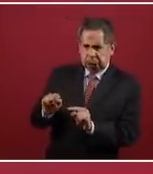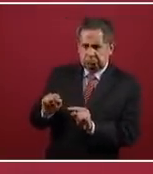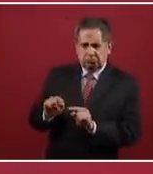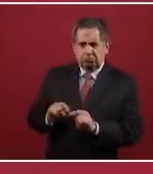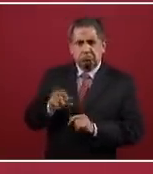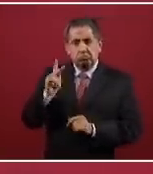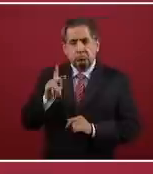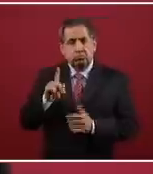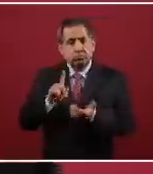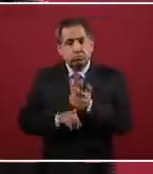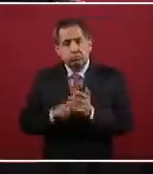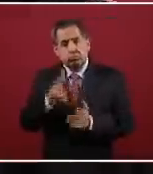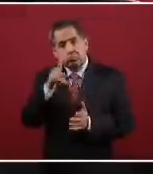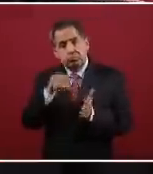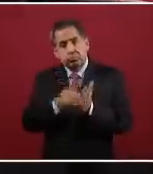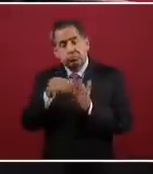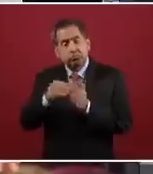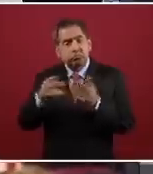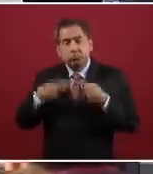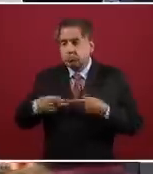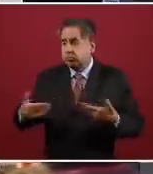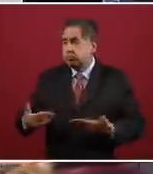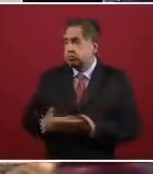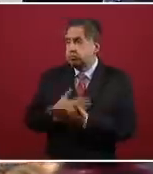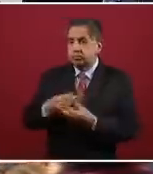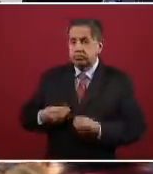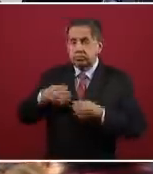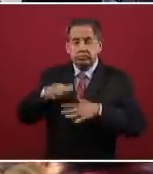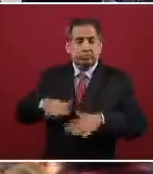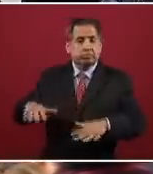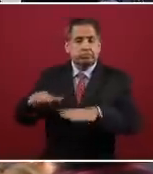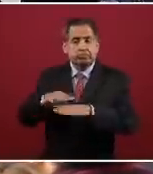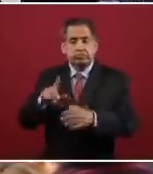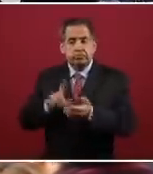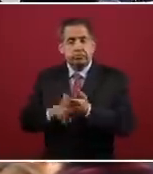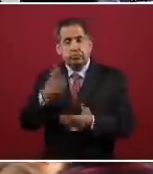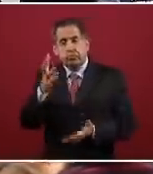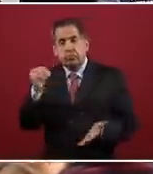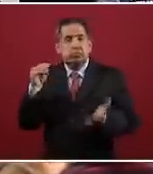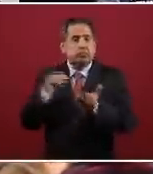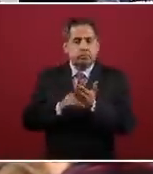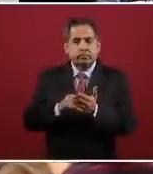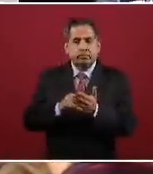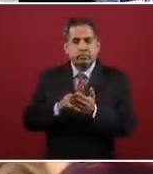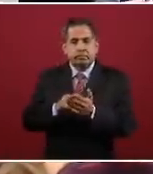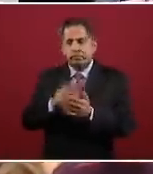pero tienen 2,000,000 de habitantes y 9,000 policías.